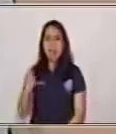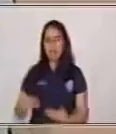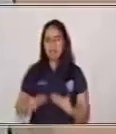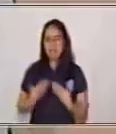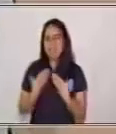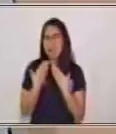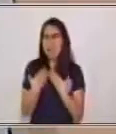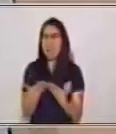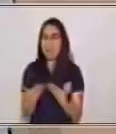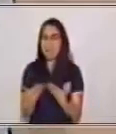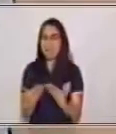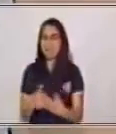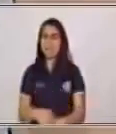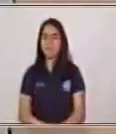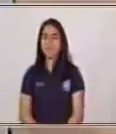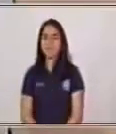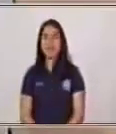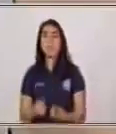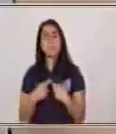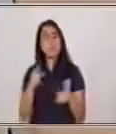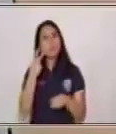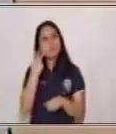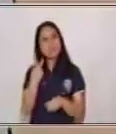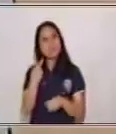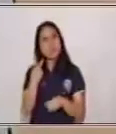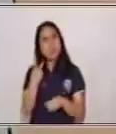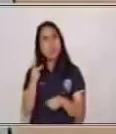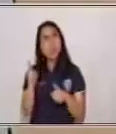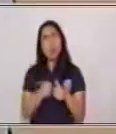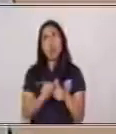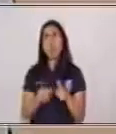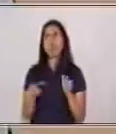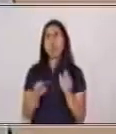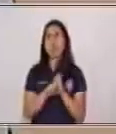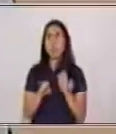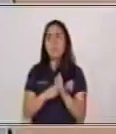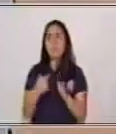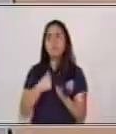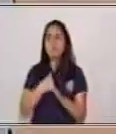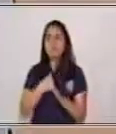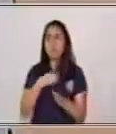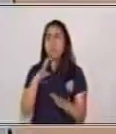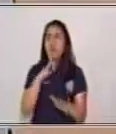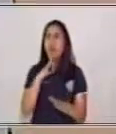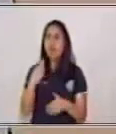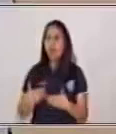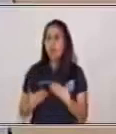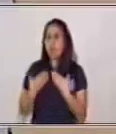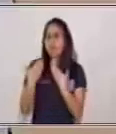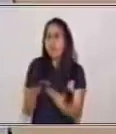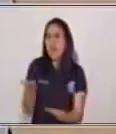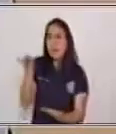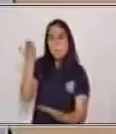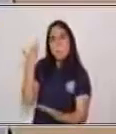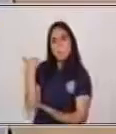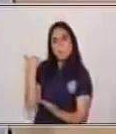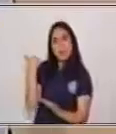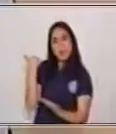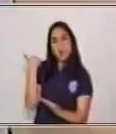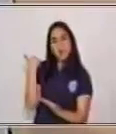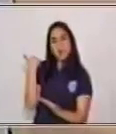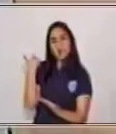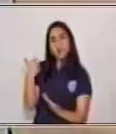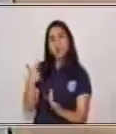Correcto, en la última. Y, si te recuerdas, dijimos que las que tienen la sílaba tónica en la última sílaba son las agudas.